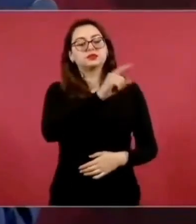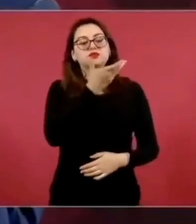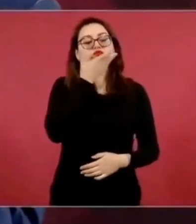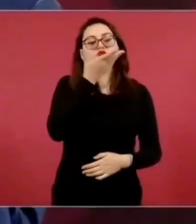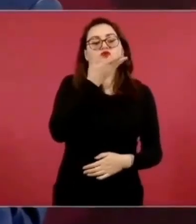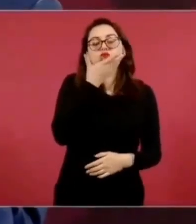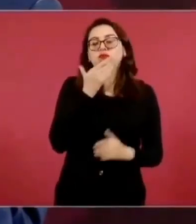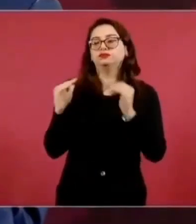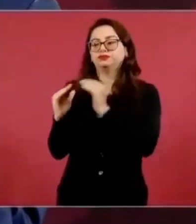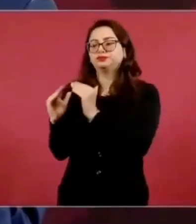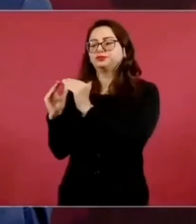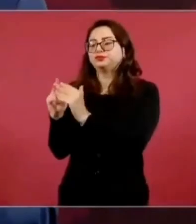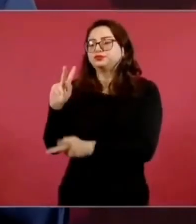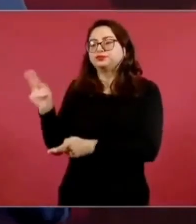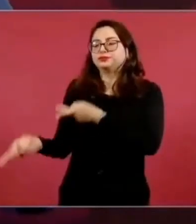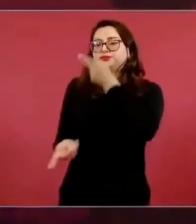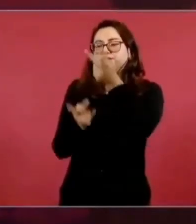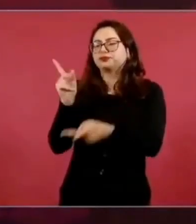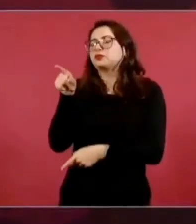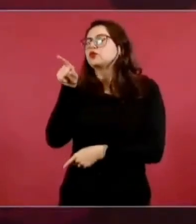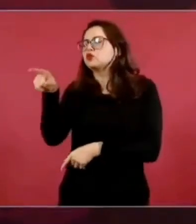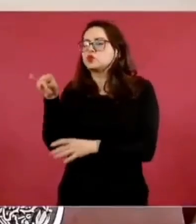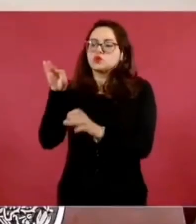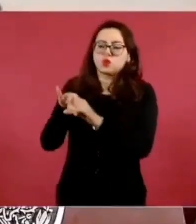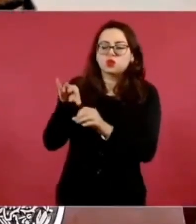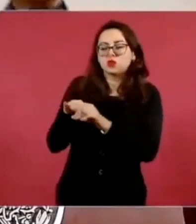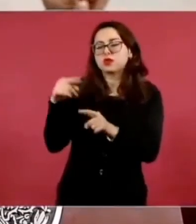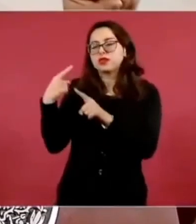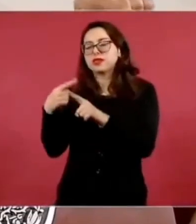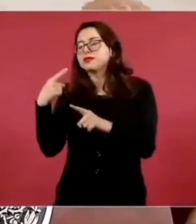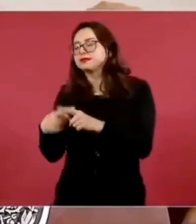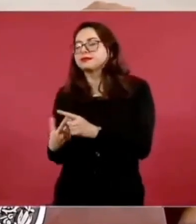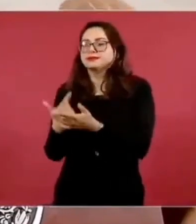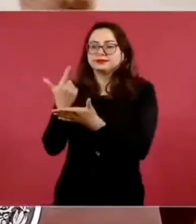sabían entonces Ian con